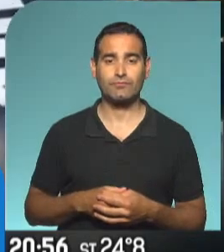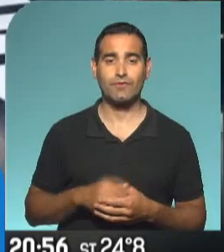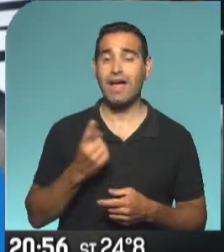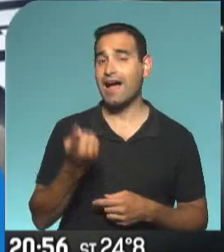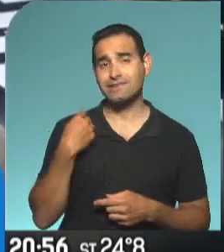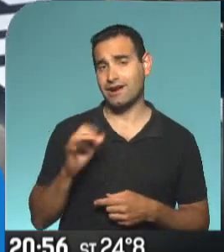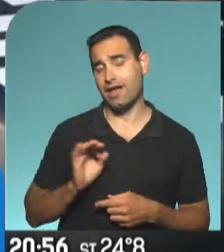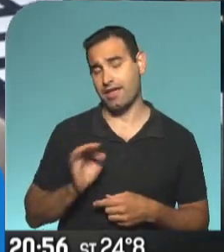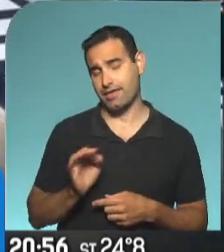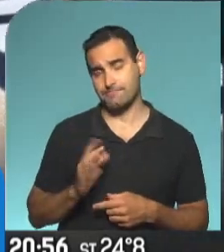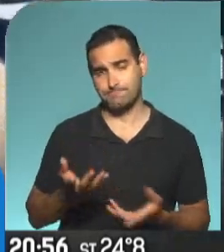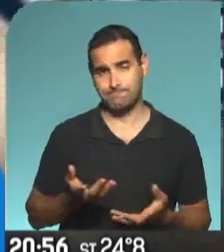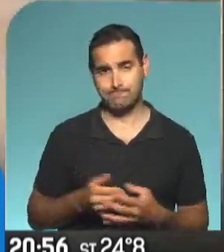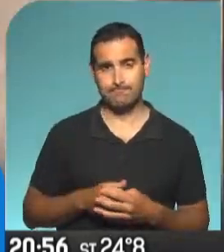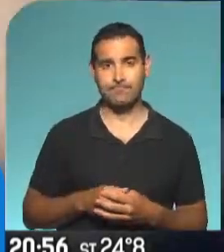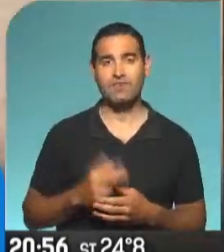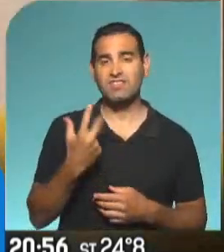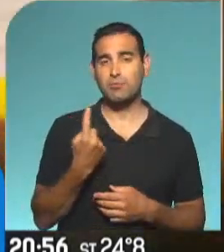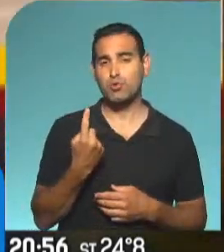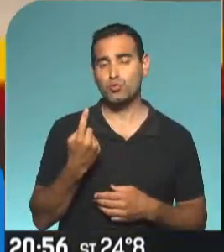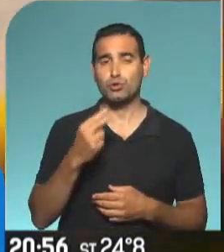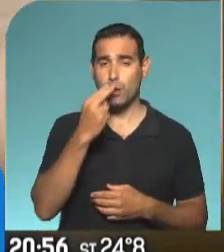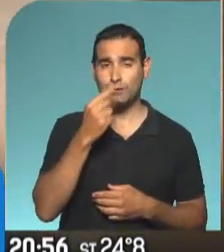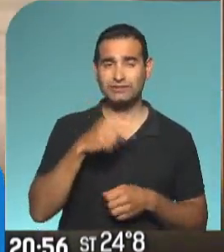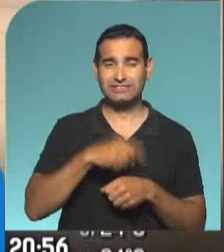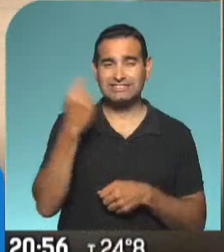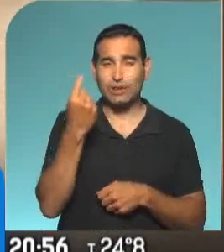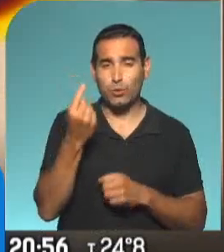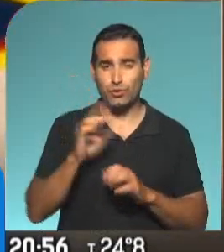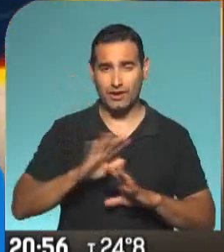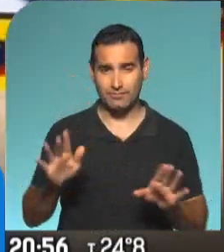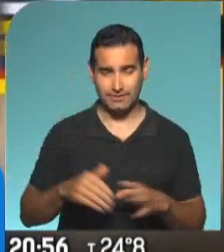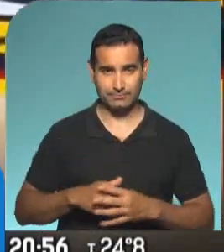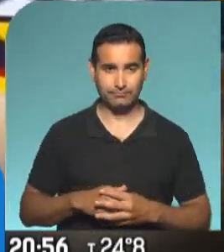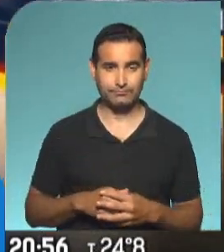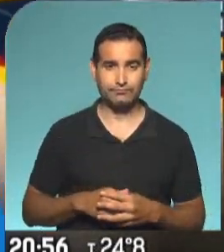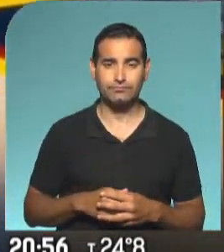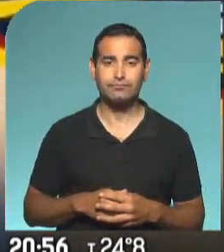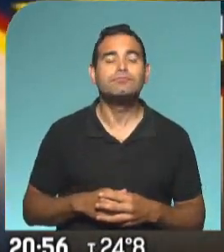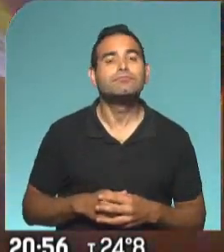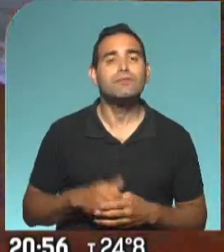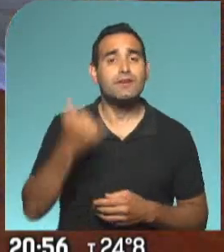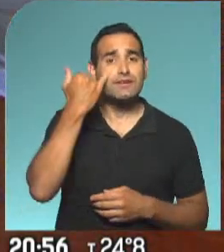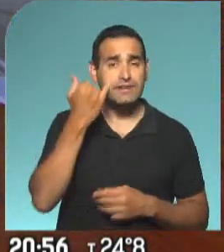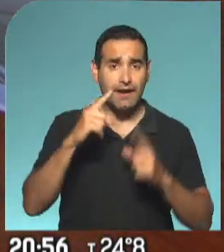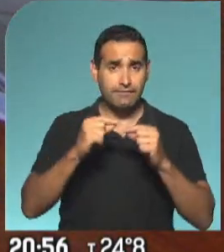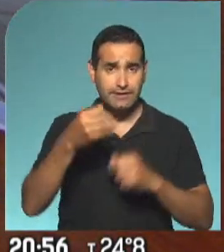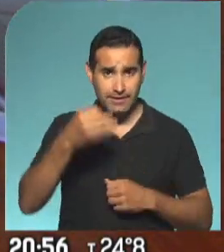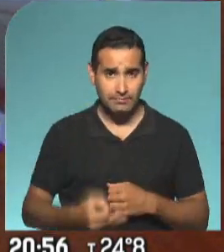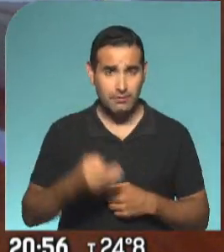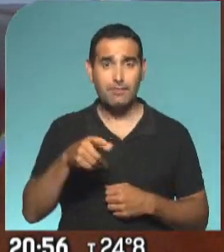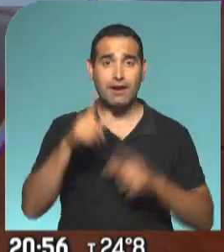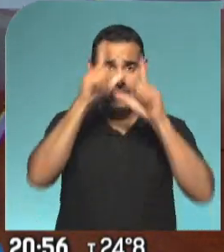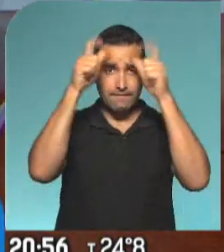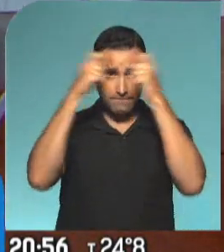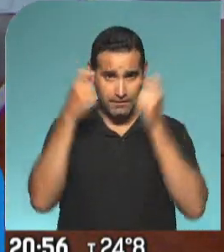hacer prácticamente nada con 3 minutos 11 segundos puntualmente. Juan, ya hay fecha para la posible vuelta de Roger